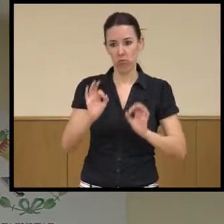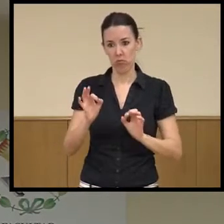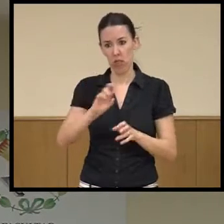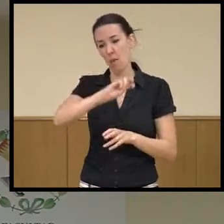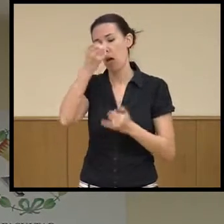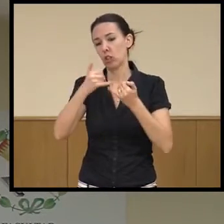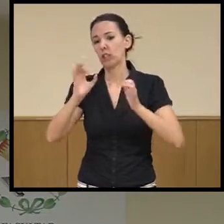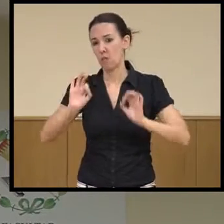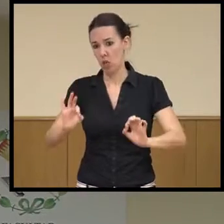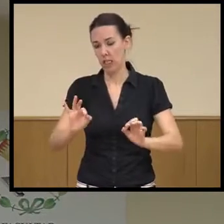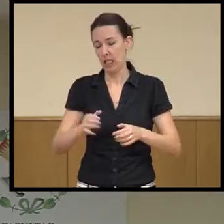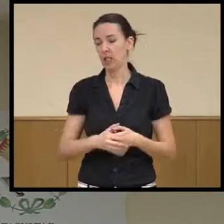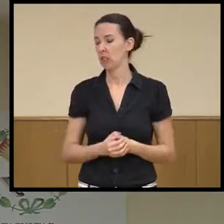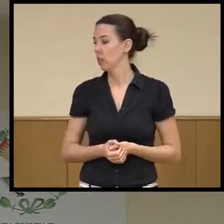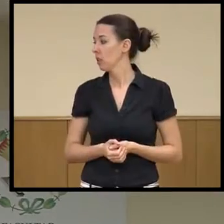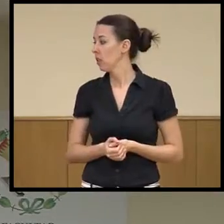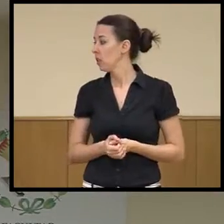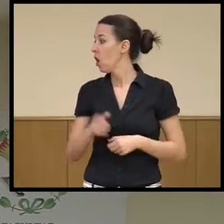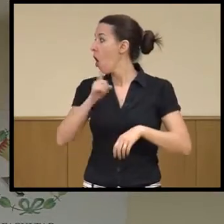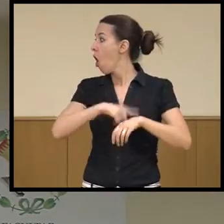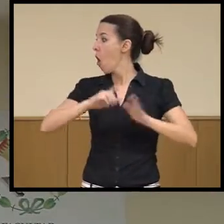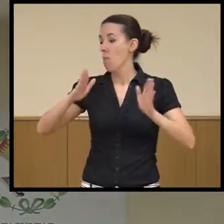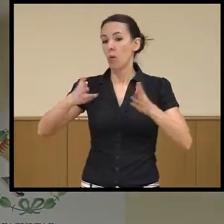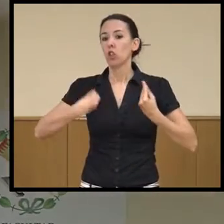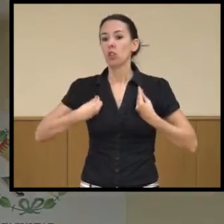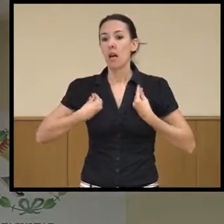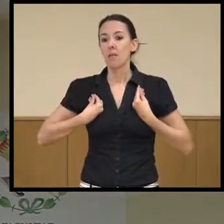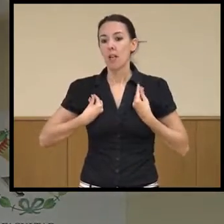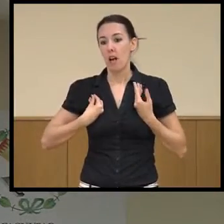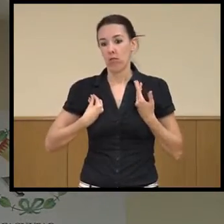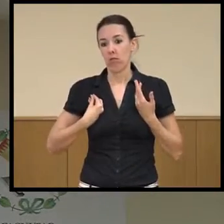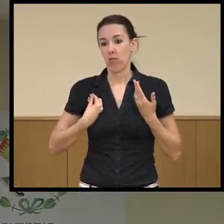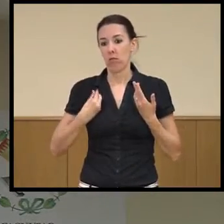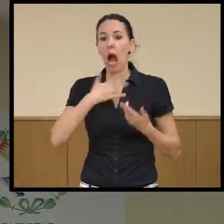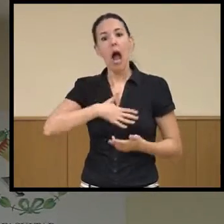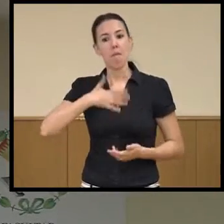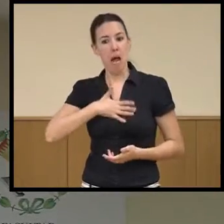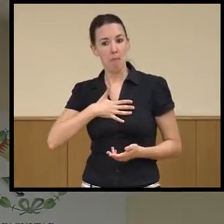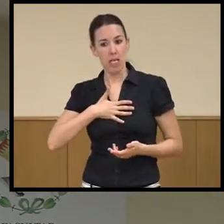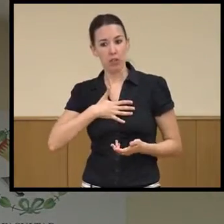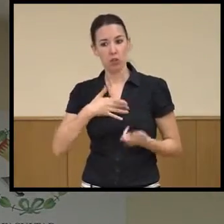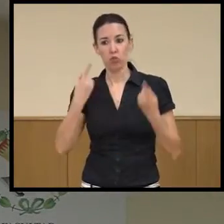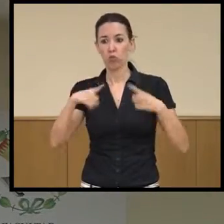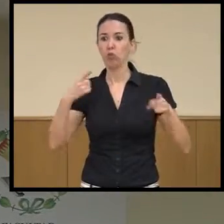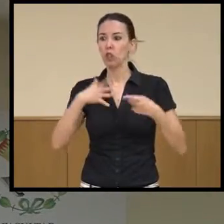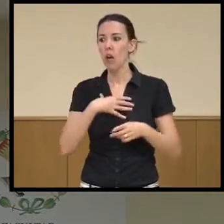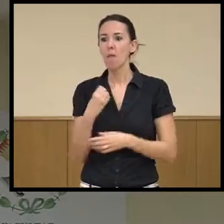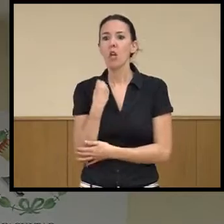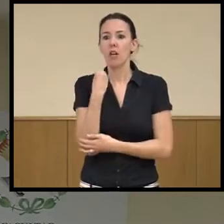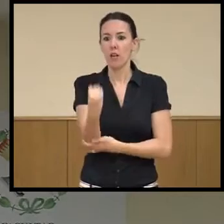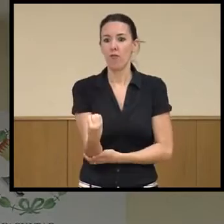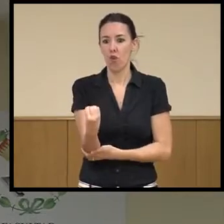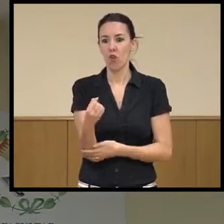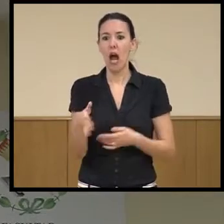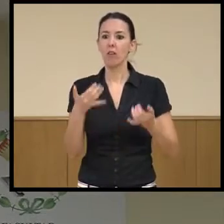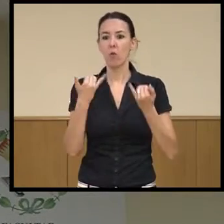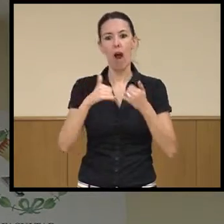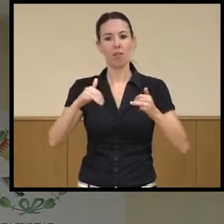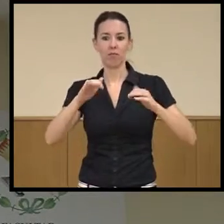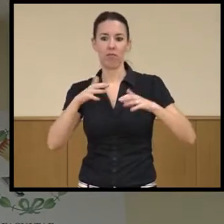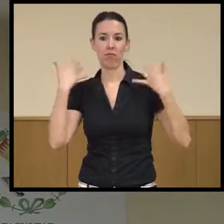infamantes. Pero vayamos a otros momentos de la vida, los amables, en los que la música contribuye a crear, reforzar y mantener el júbilo y